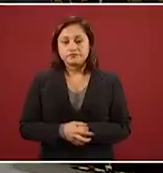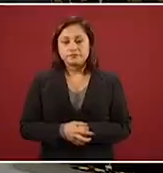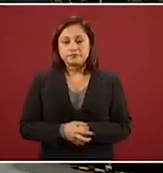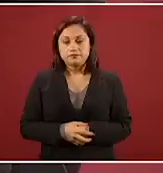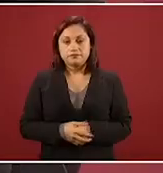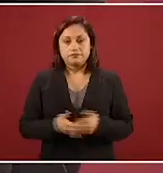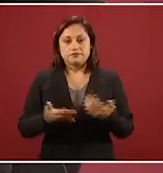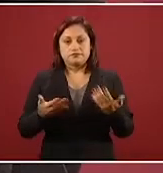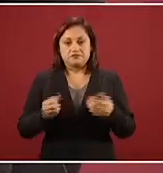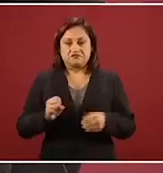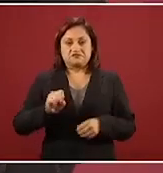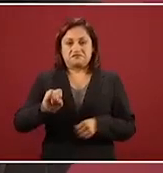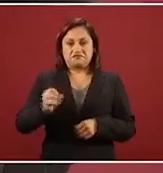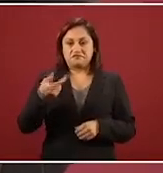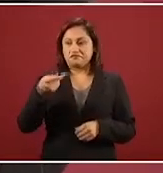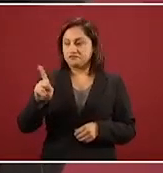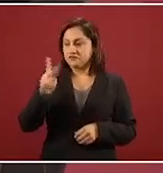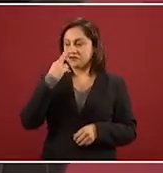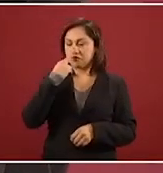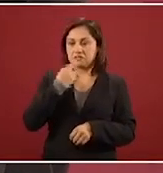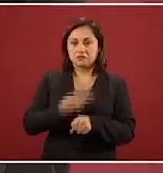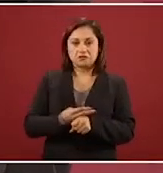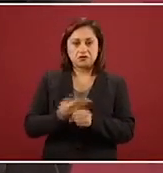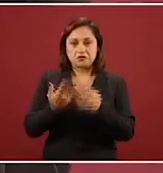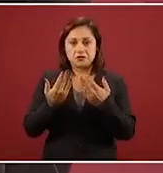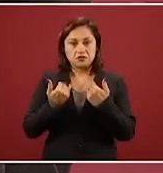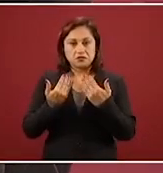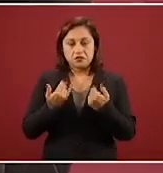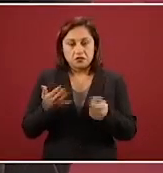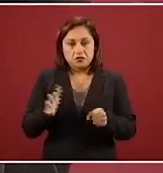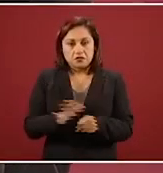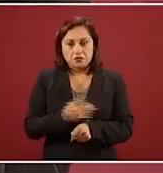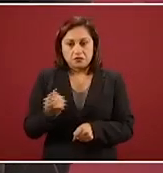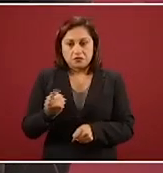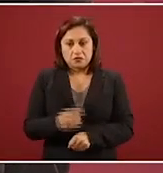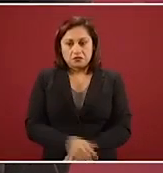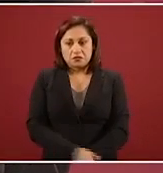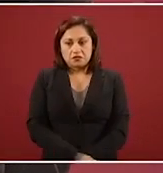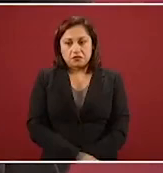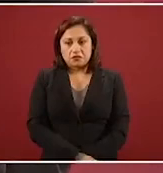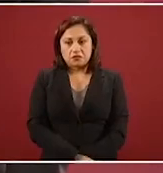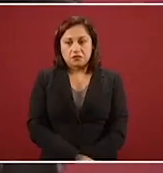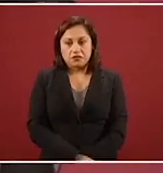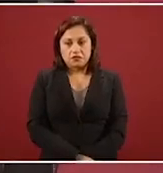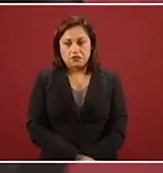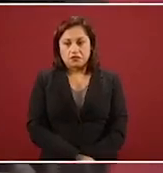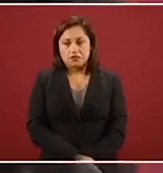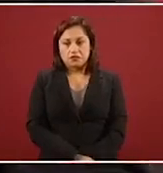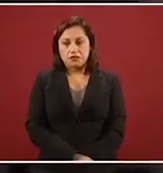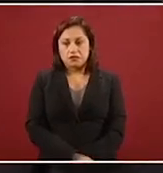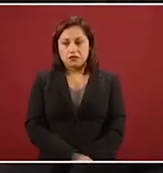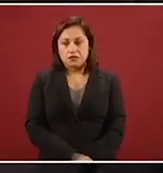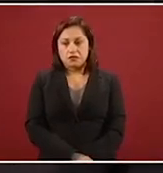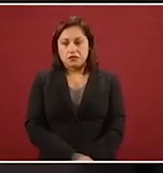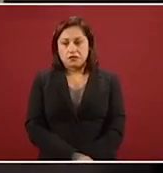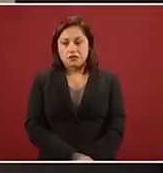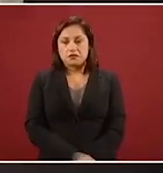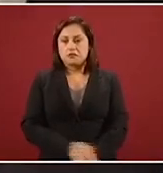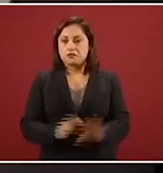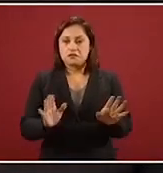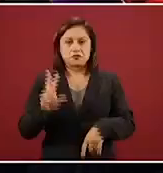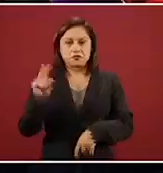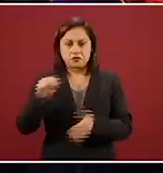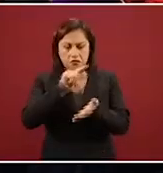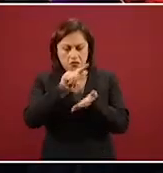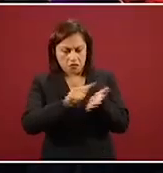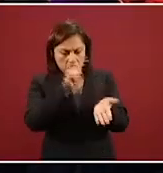responsabilidad, ¿por qué se le…? Pero moralmente, el presidente… No, pero es un asunto legal y